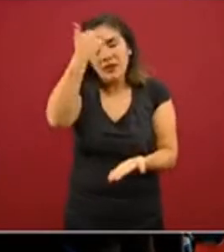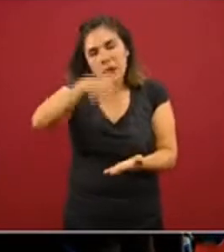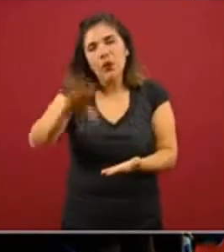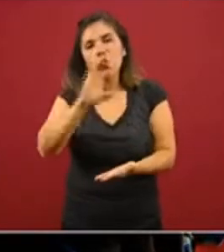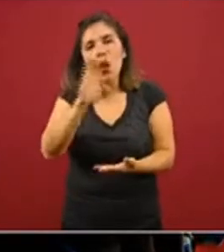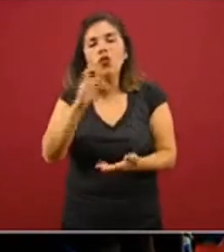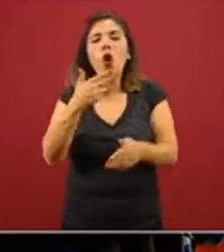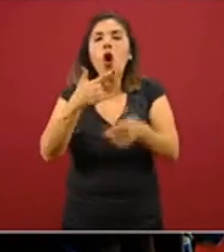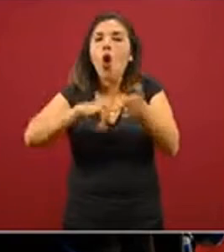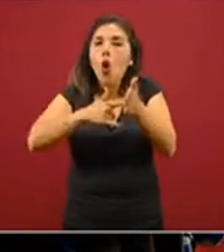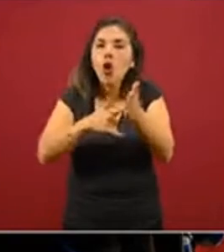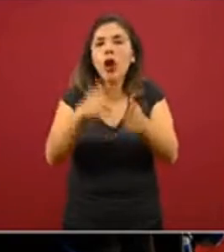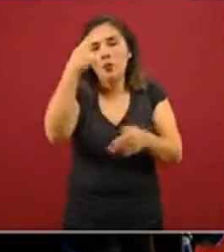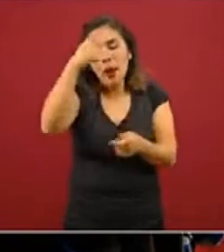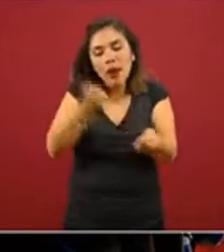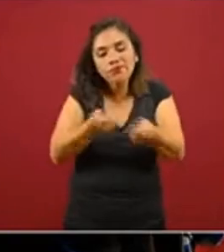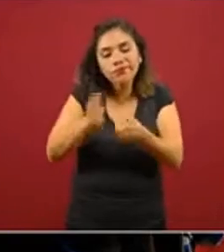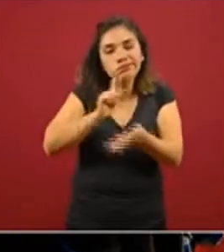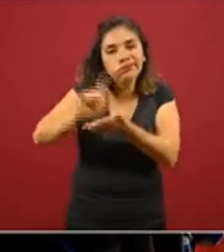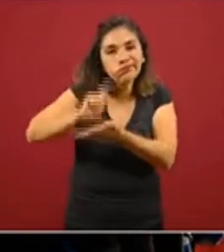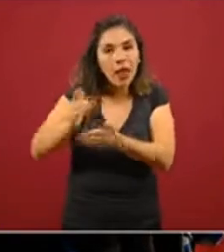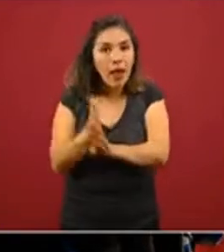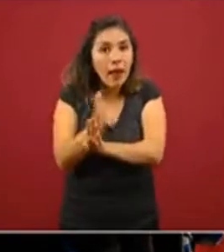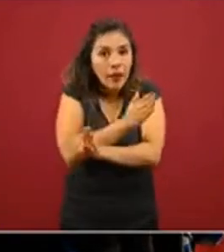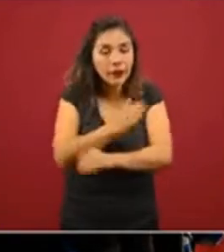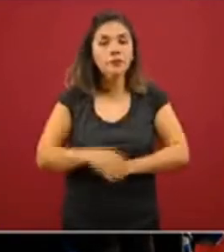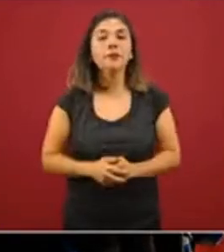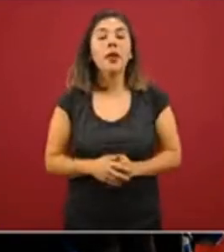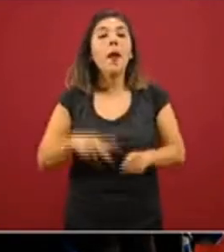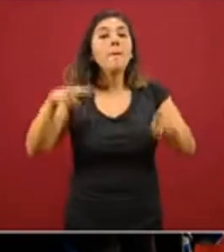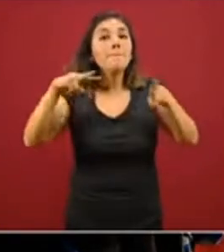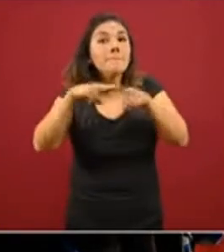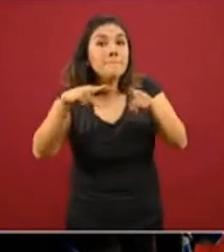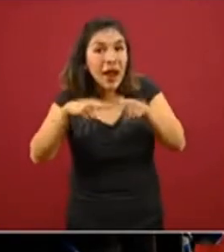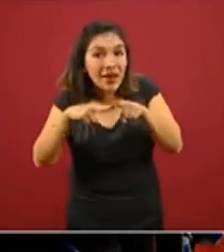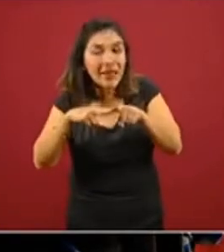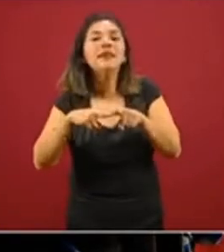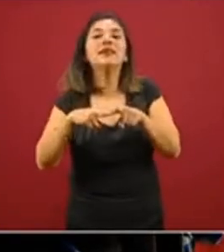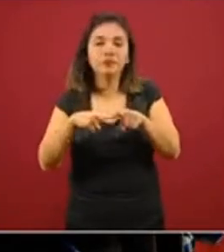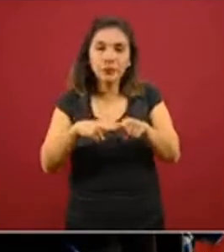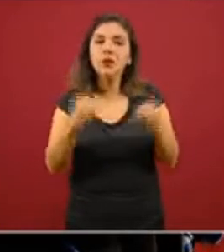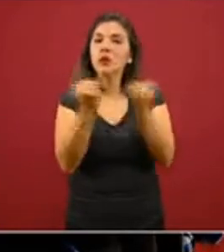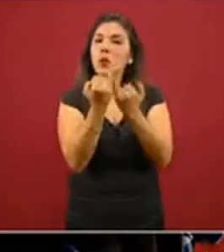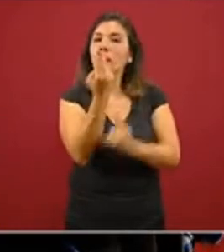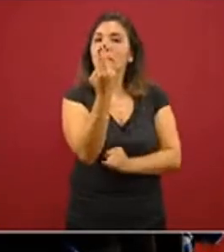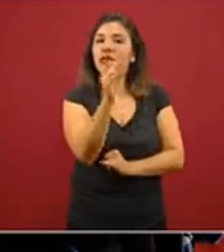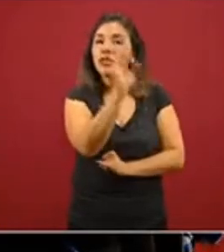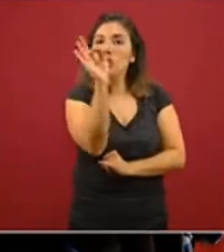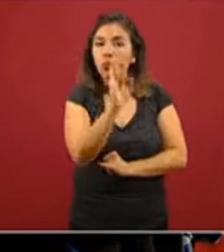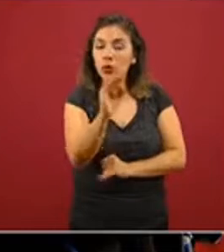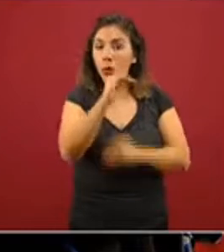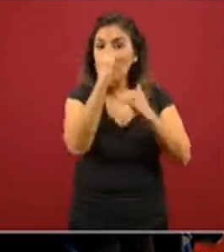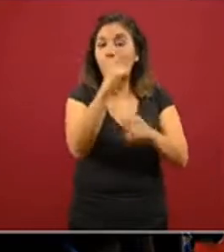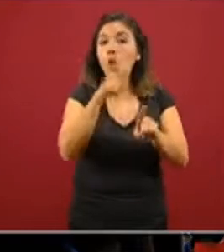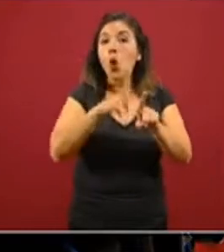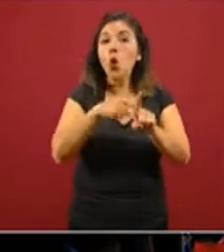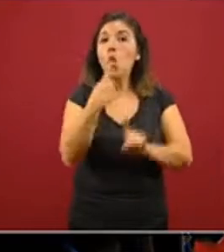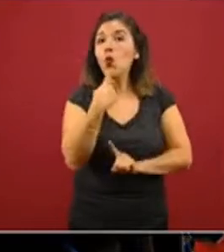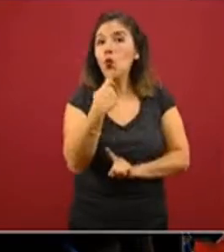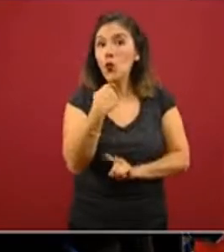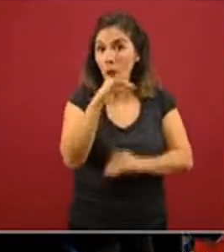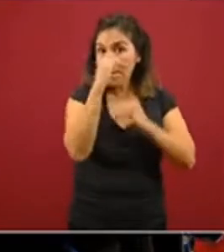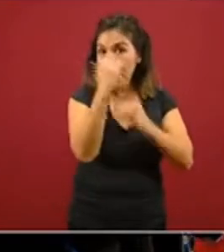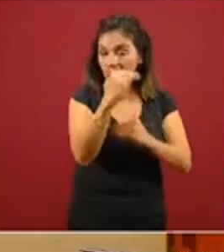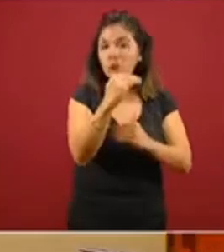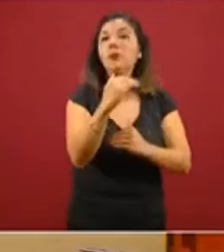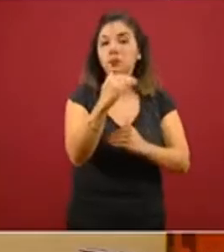estas medidas por adelantado. En el caso de los parques, ya lo habíamos comentado, 25% en el color rojo,